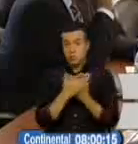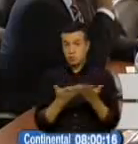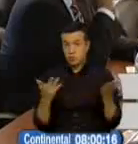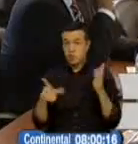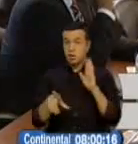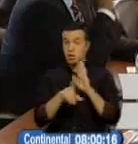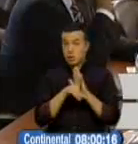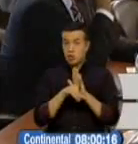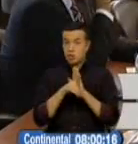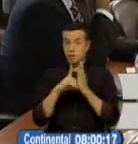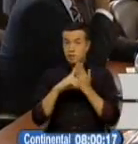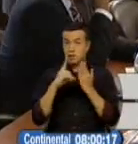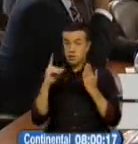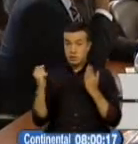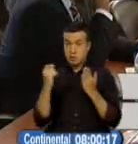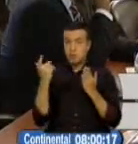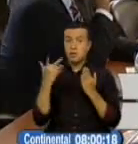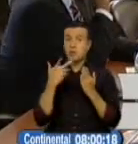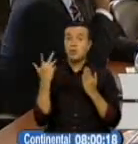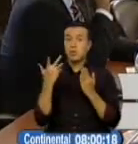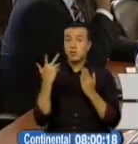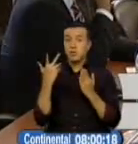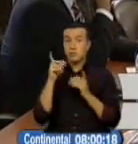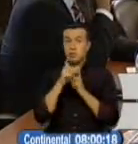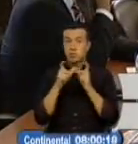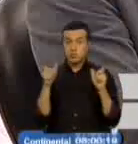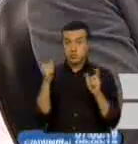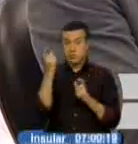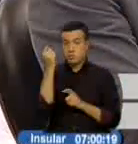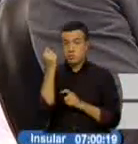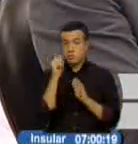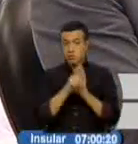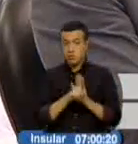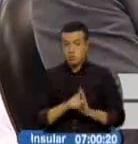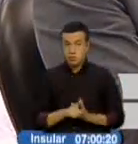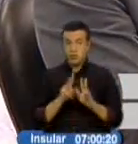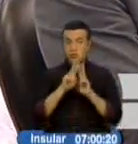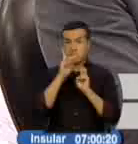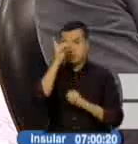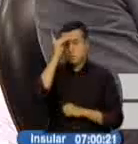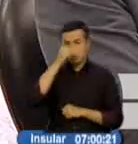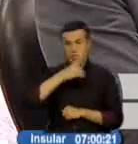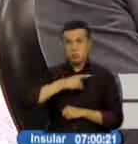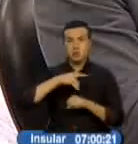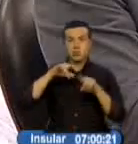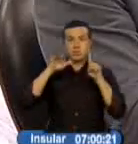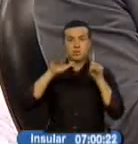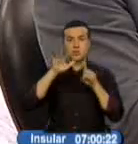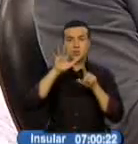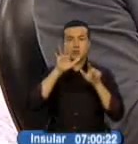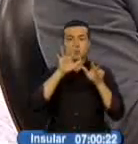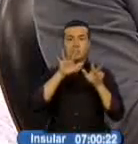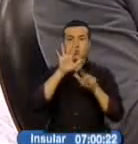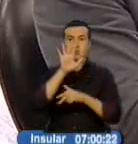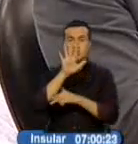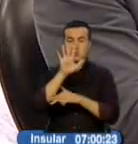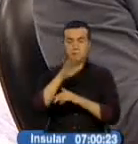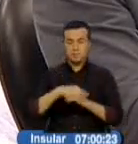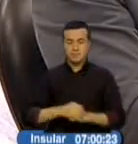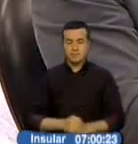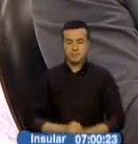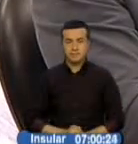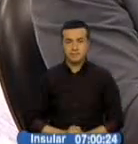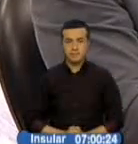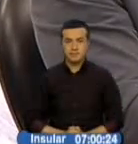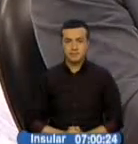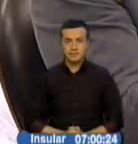Código Orgánico Financiero y reparación a los depositantes afectados por el decreto 685. César García, Ecuador